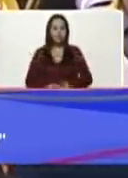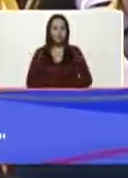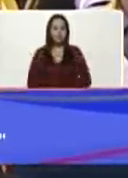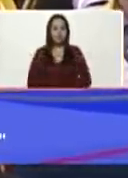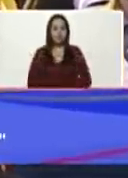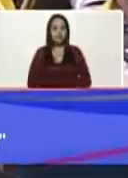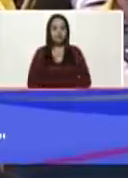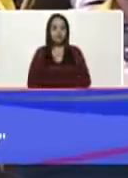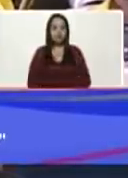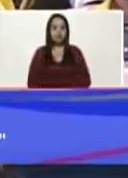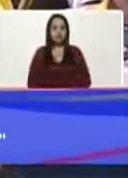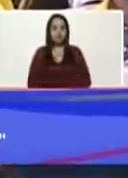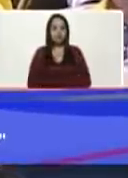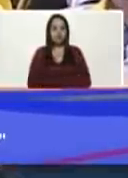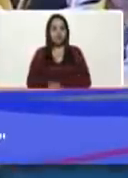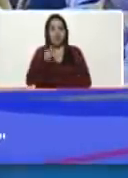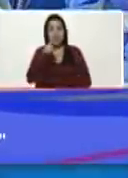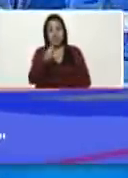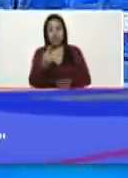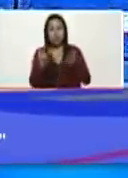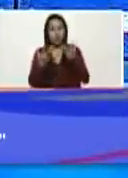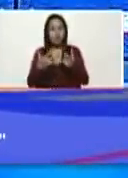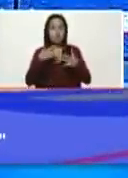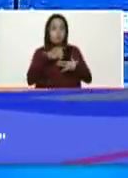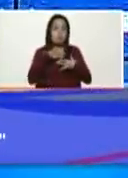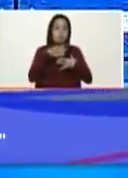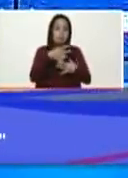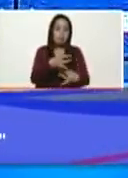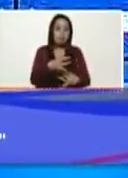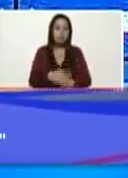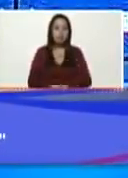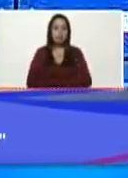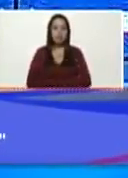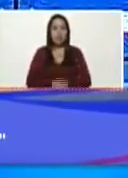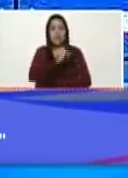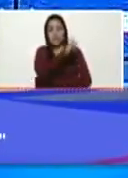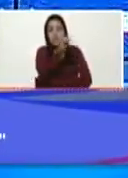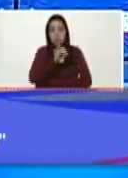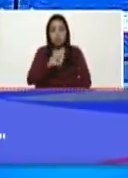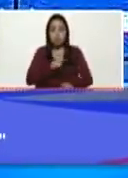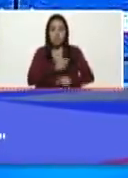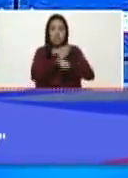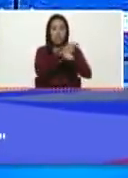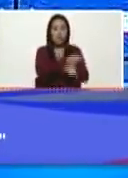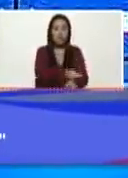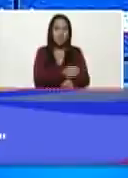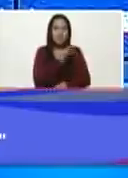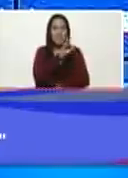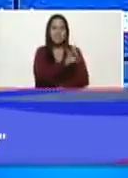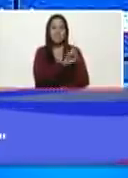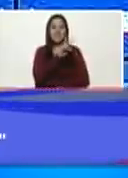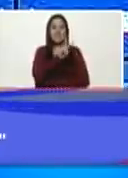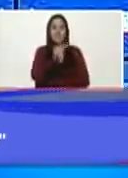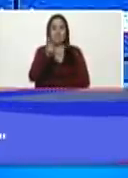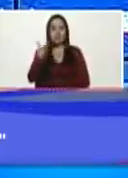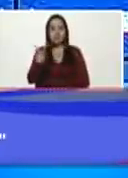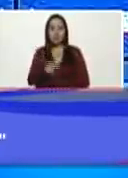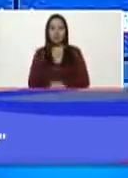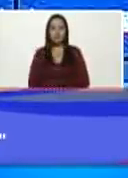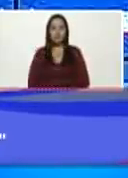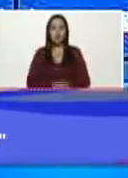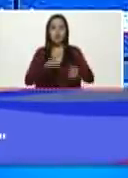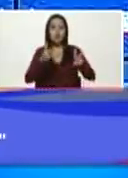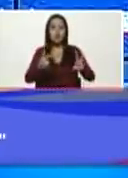Voy a decirle este número porque es interesante. En el Zulia se están graduando 322